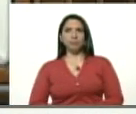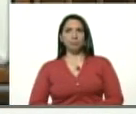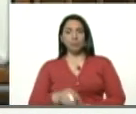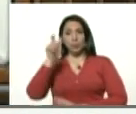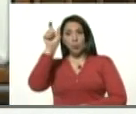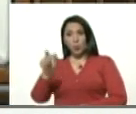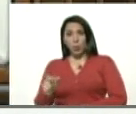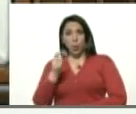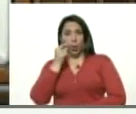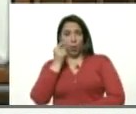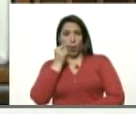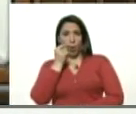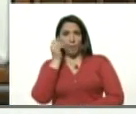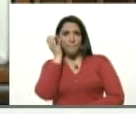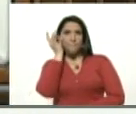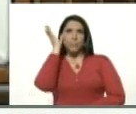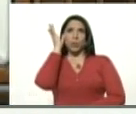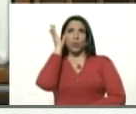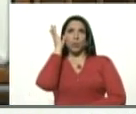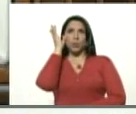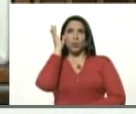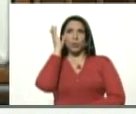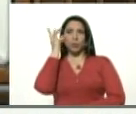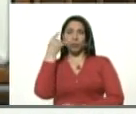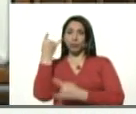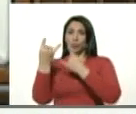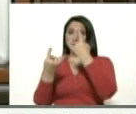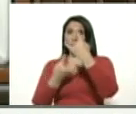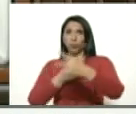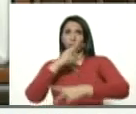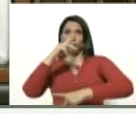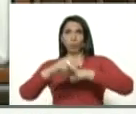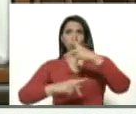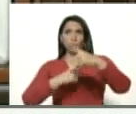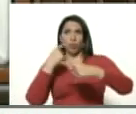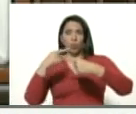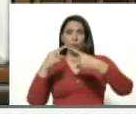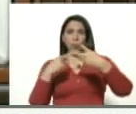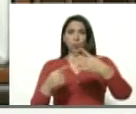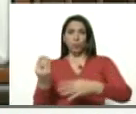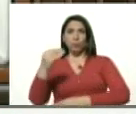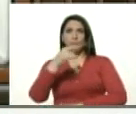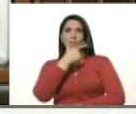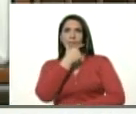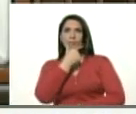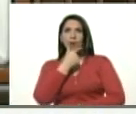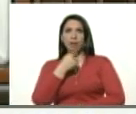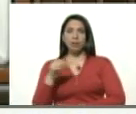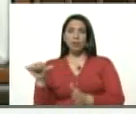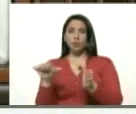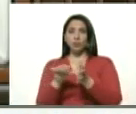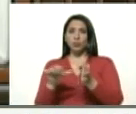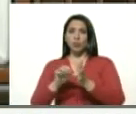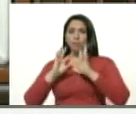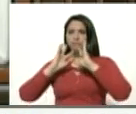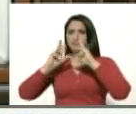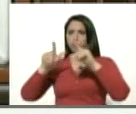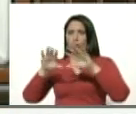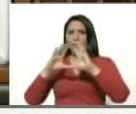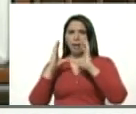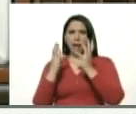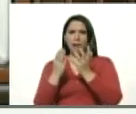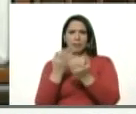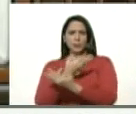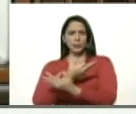Aquiles fue el creador y animador del admirado programa Las Cosas Más Sencillas, donde ofrecía clases